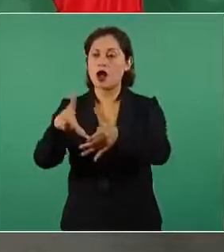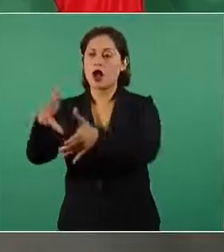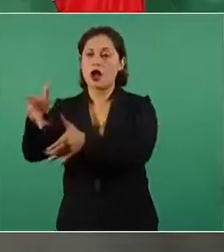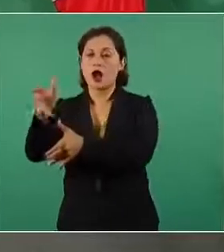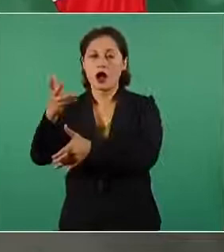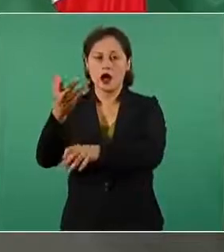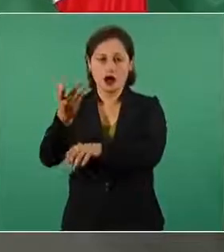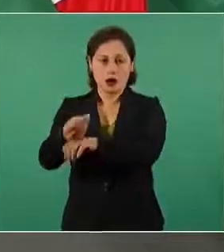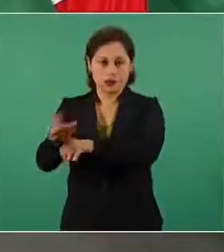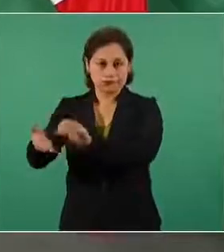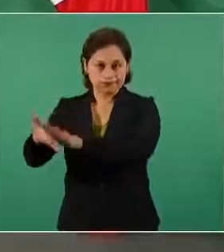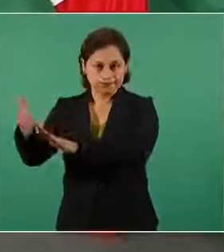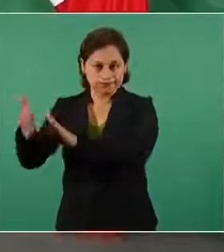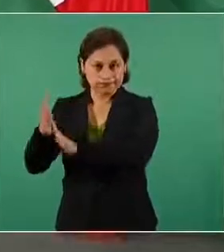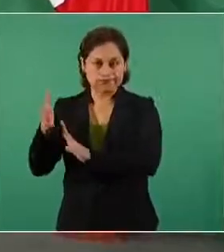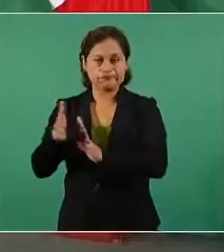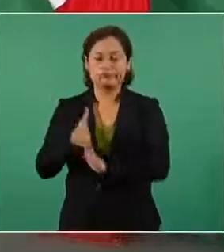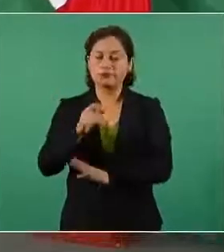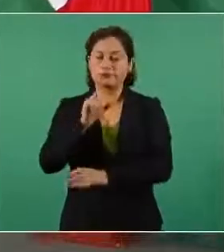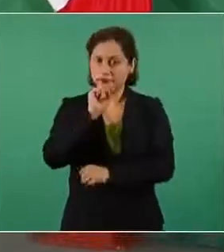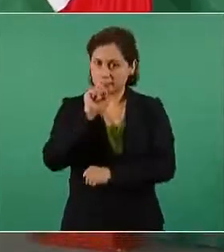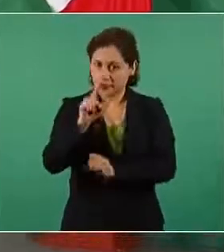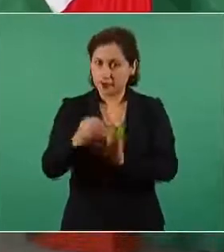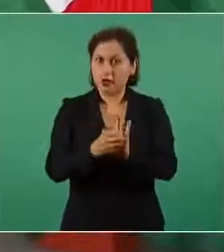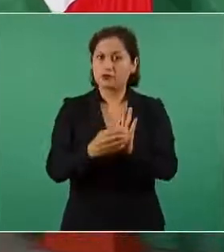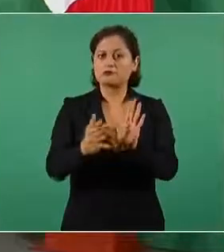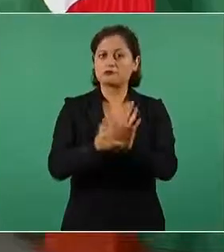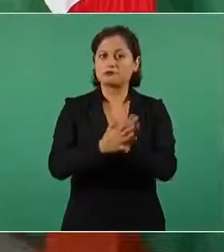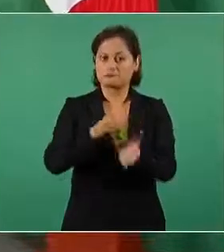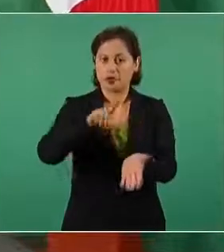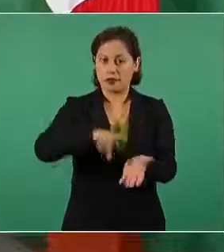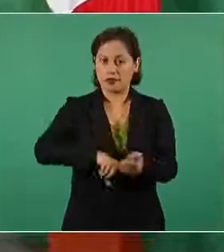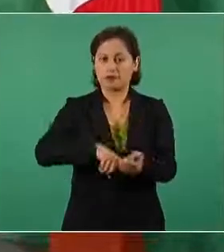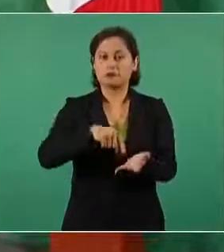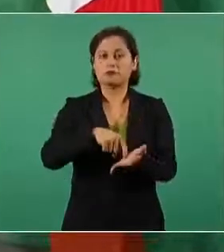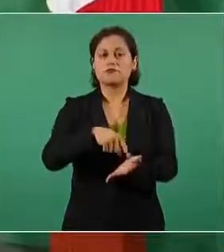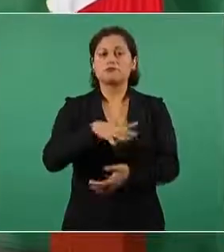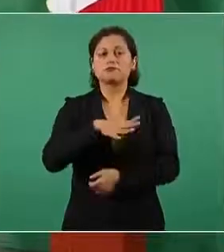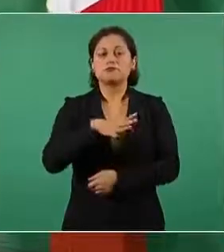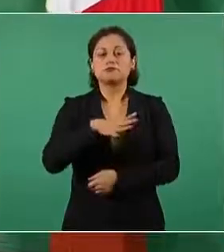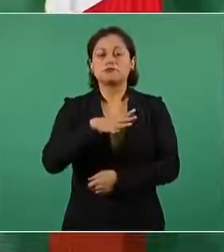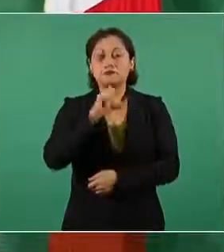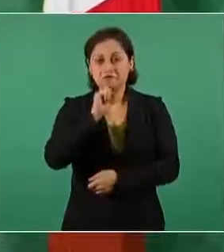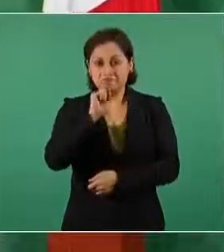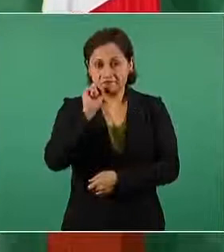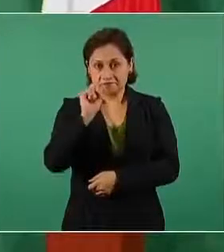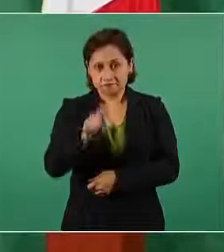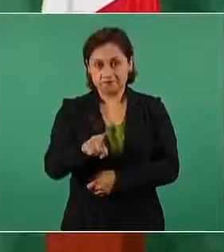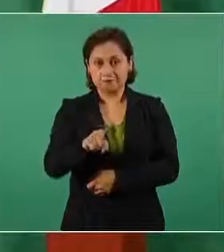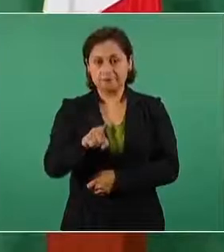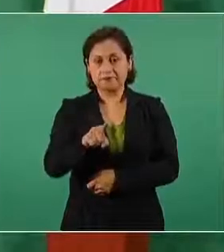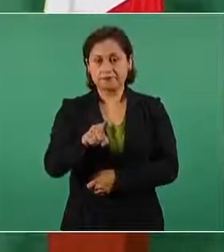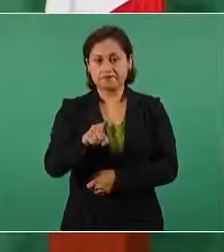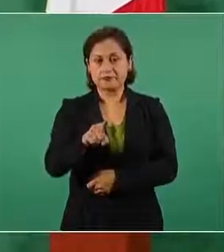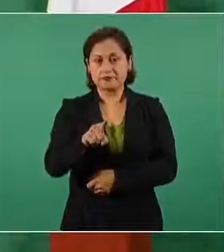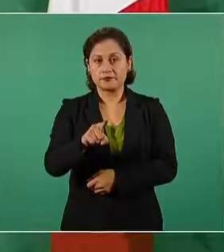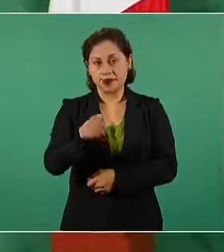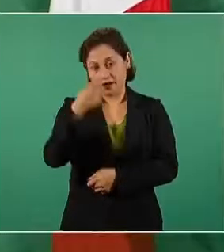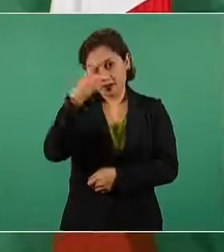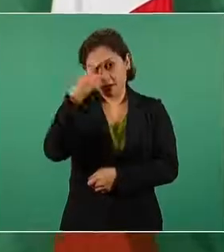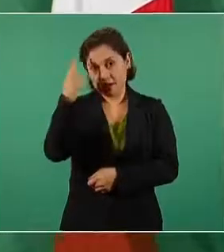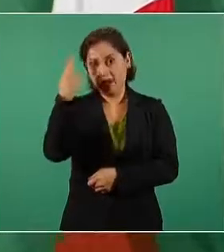Desde luego se considera el presupuesto para terminar el aeropuerto